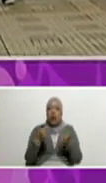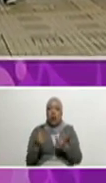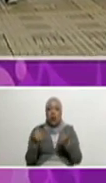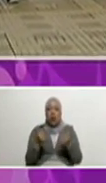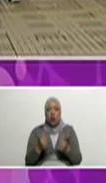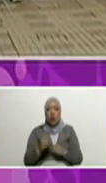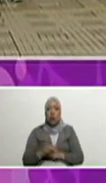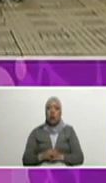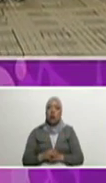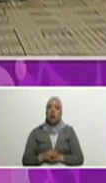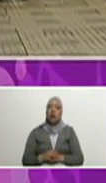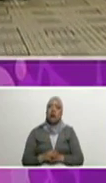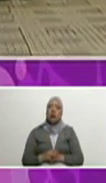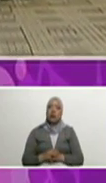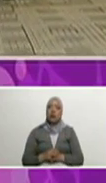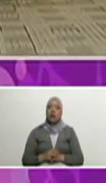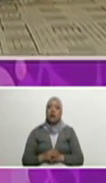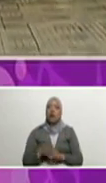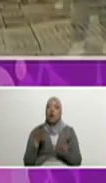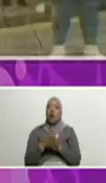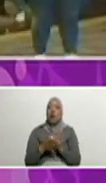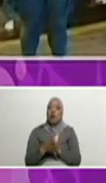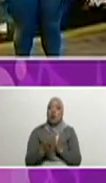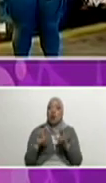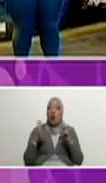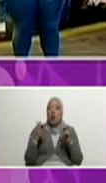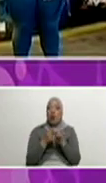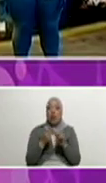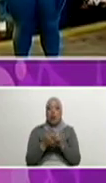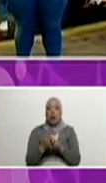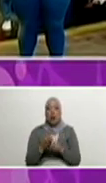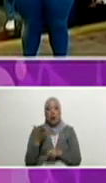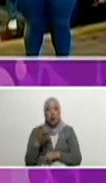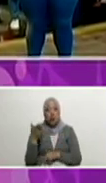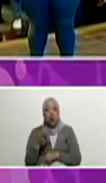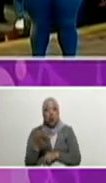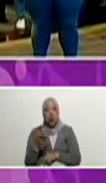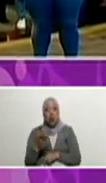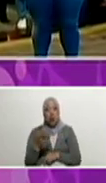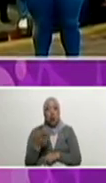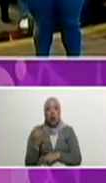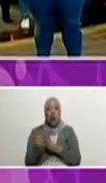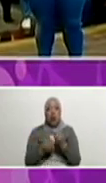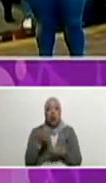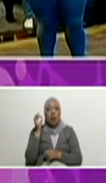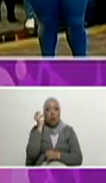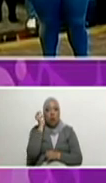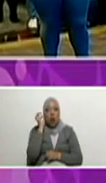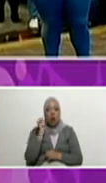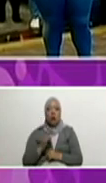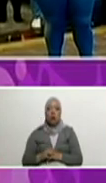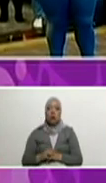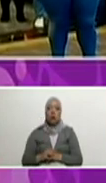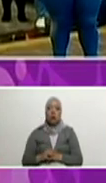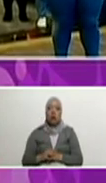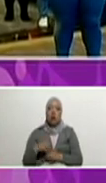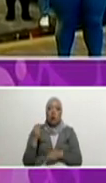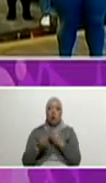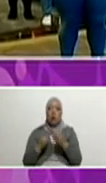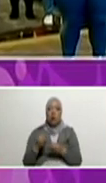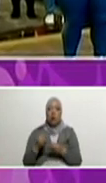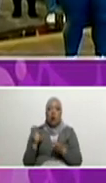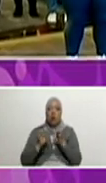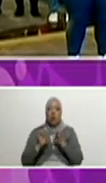recursos. Y sobre todo para un tema tan importante para la mujer, poder hacerse